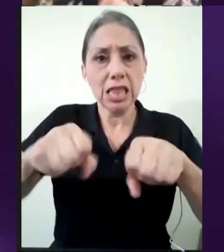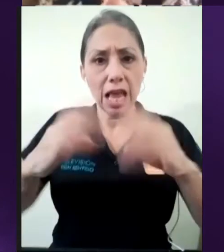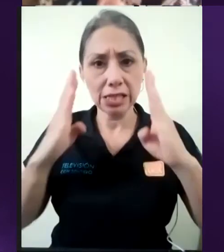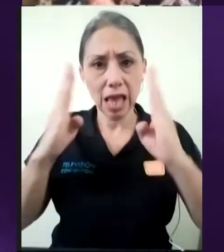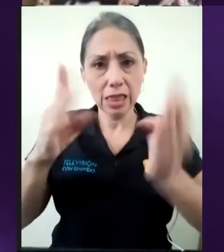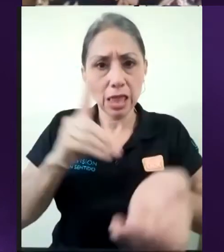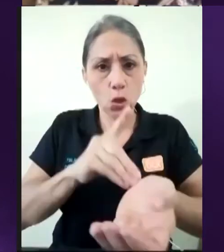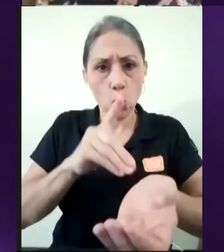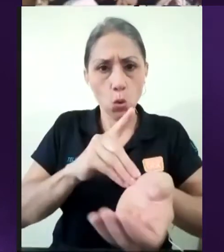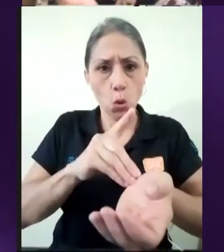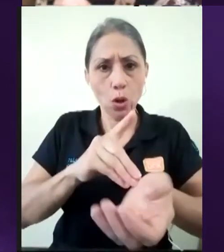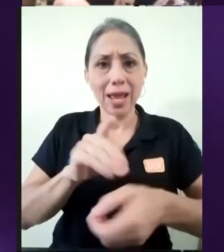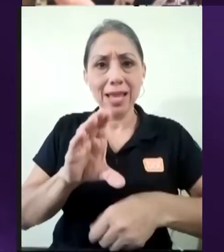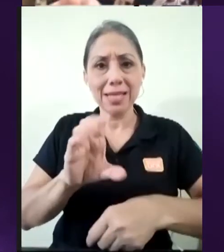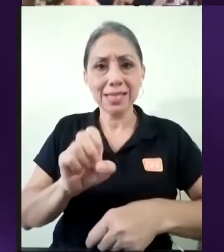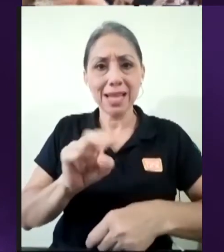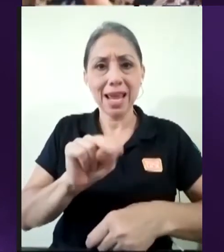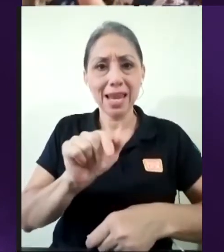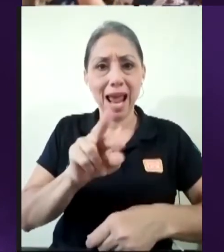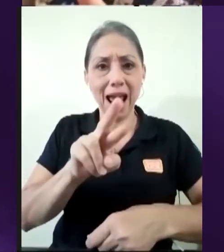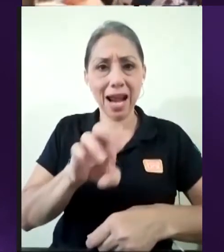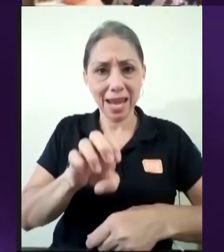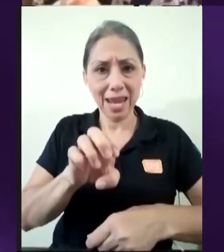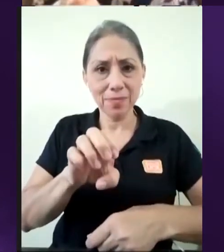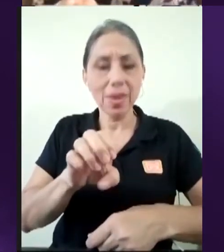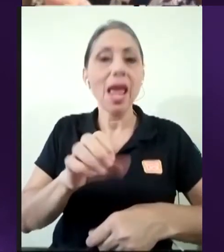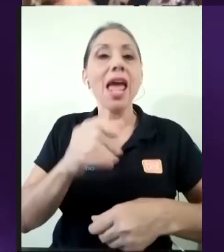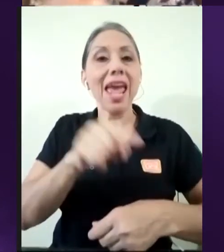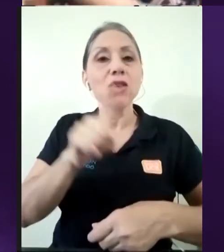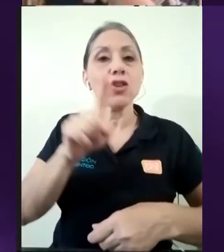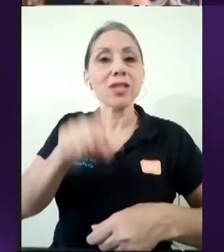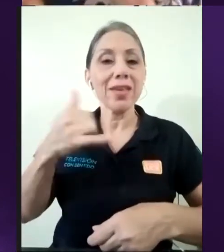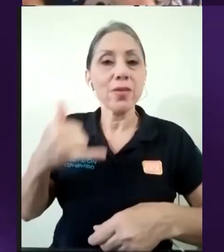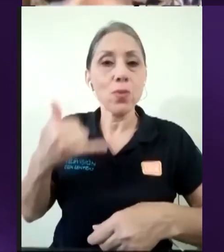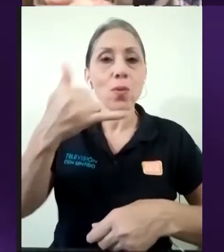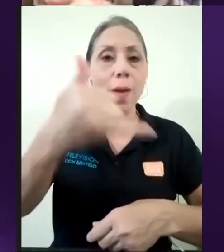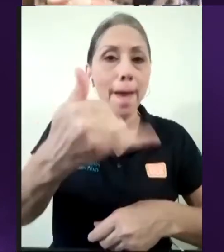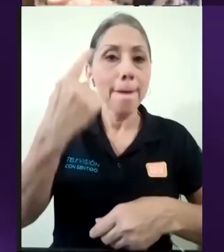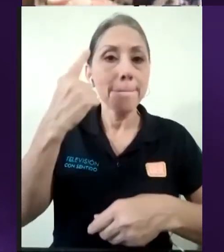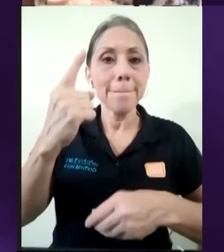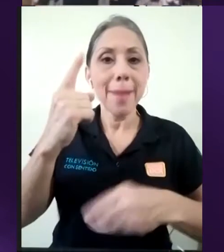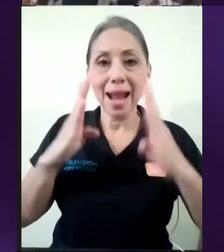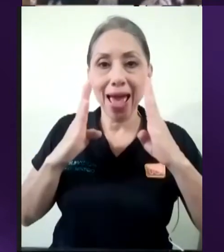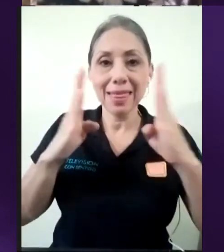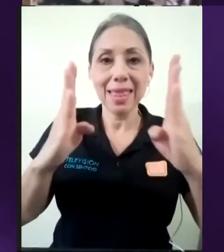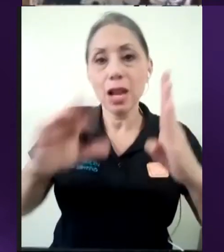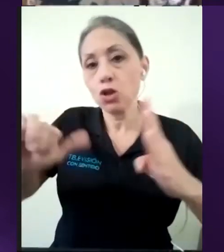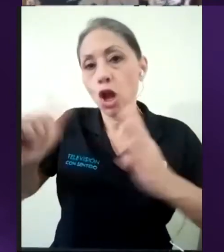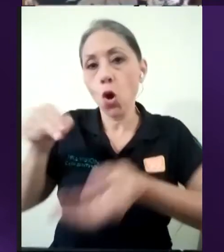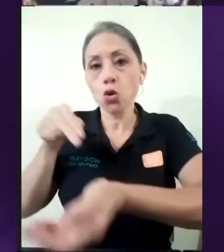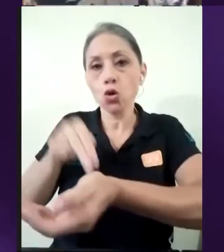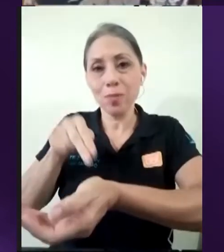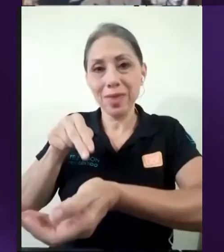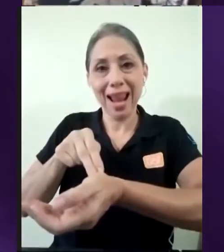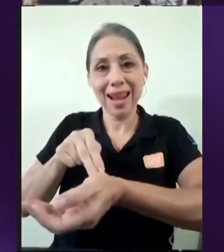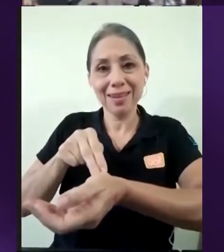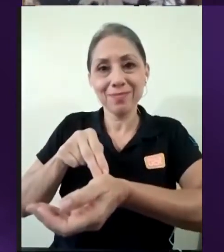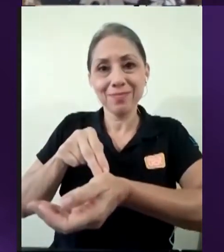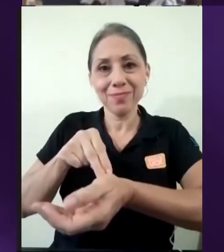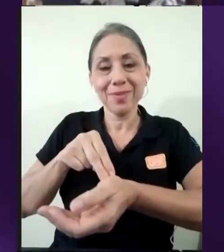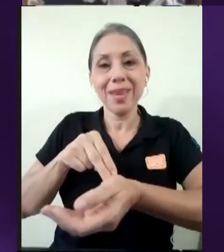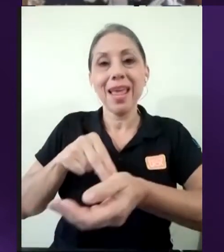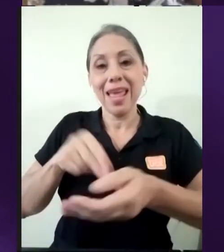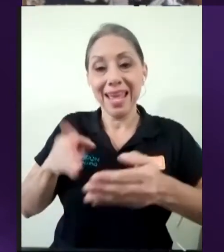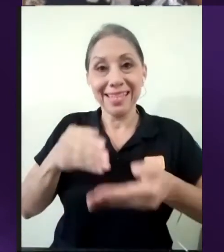en el hospital que se habilitó, en el hospital móvil, por decirlo de alguna manera, junto al Hospital del Trauma, para